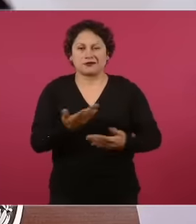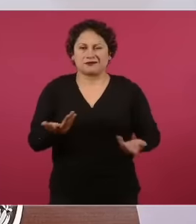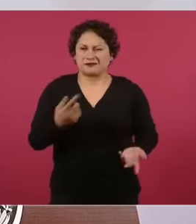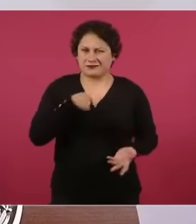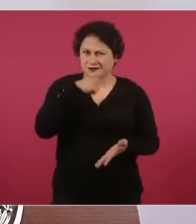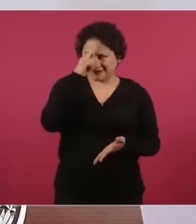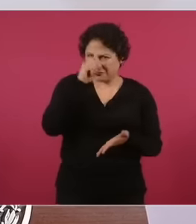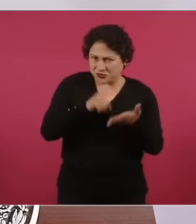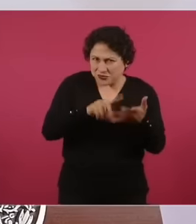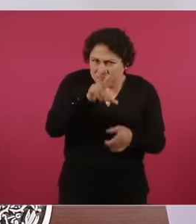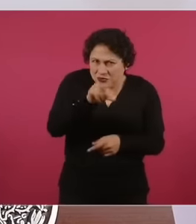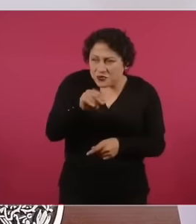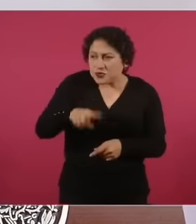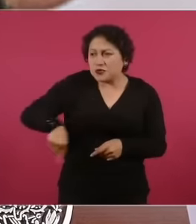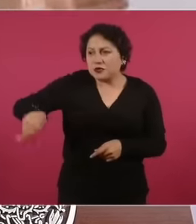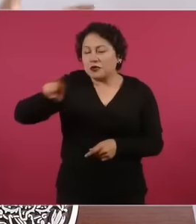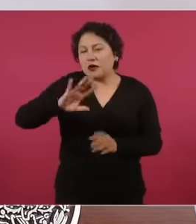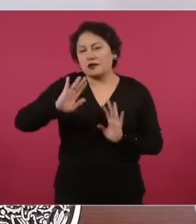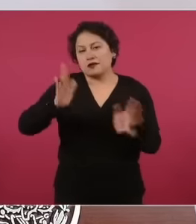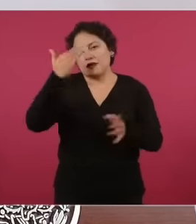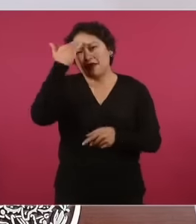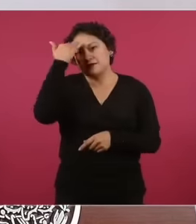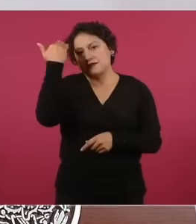No van a poder manipular